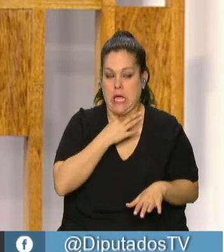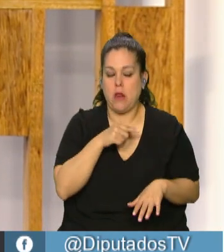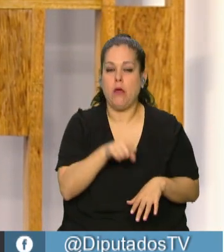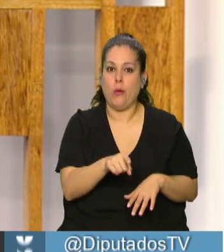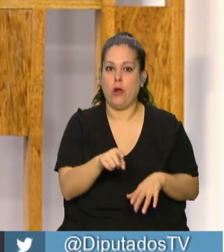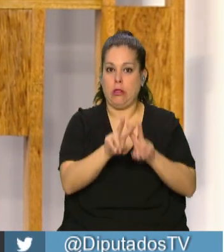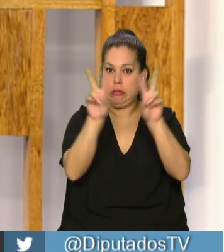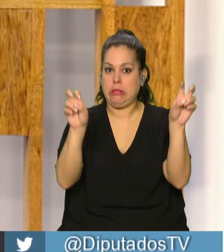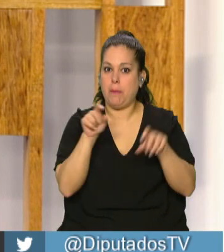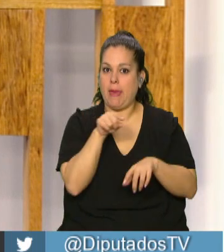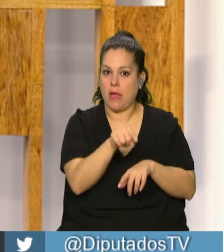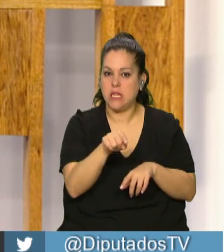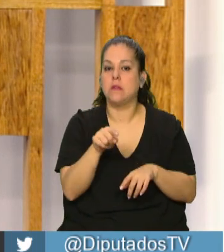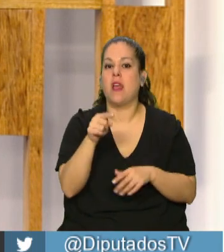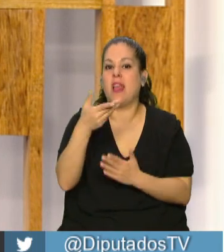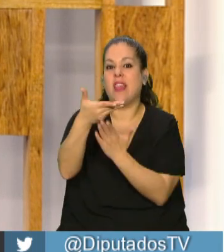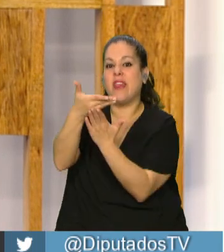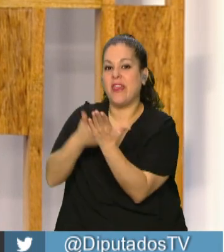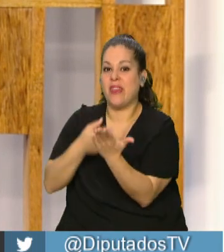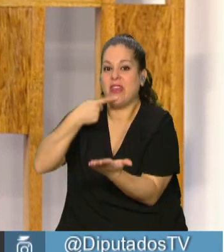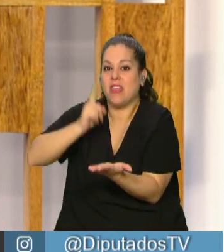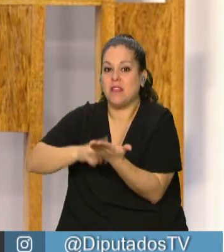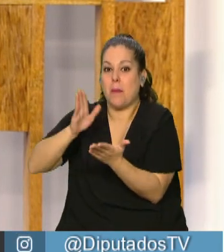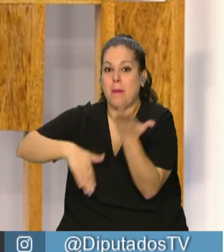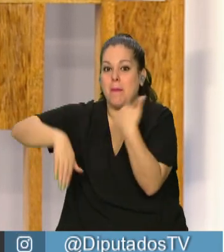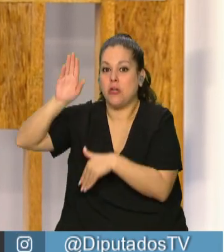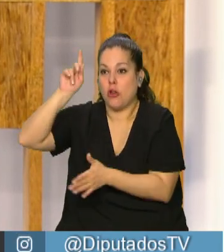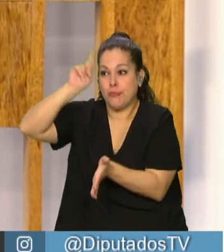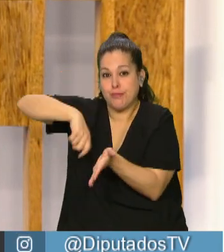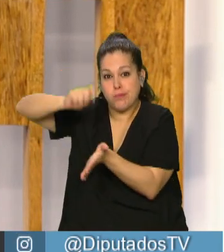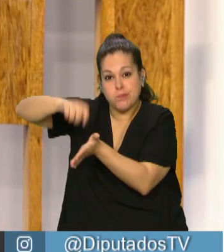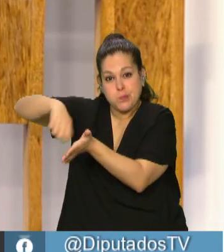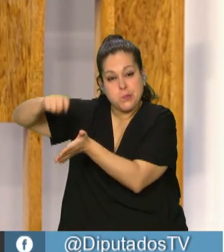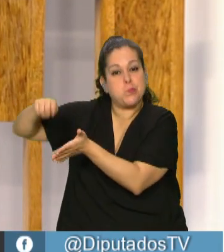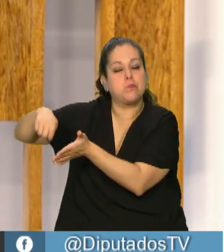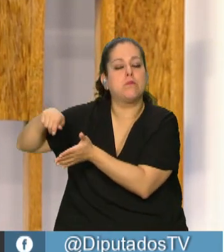esos casos al dictamen de mayoría lo firmaban